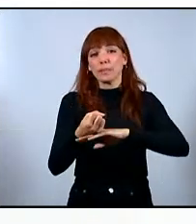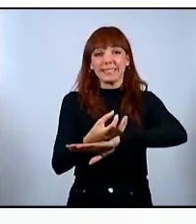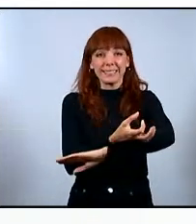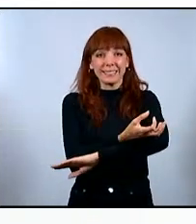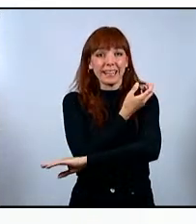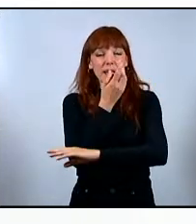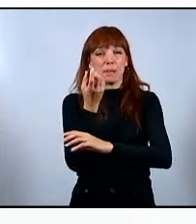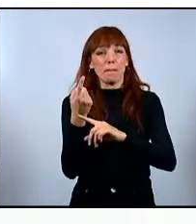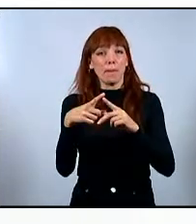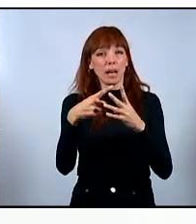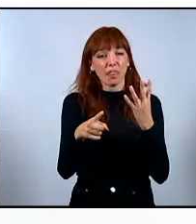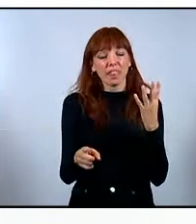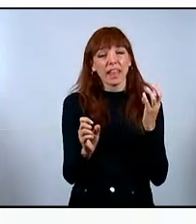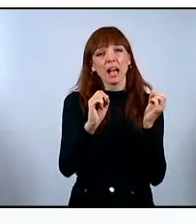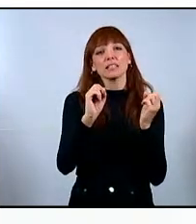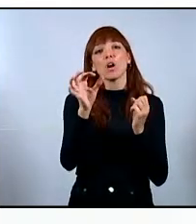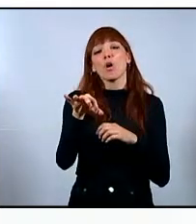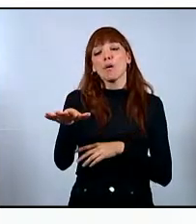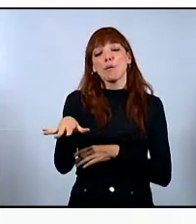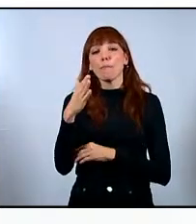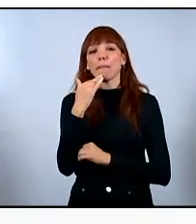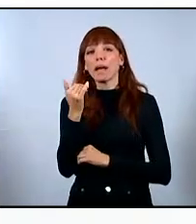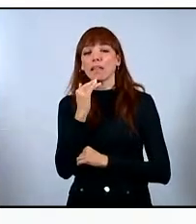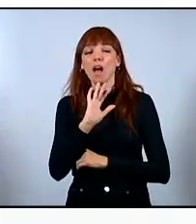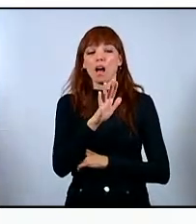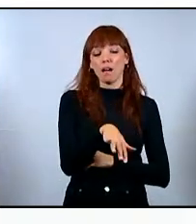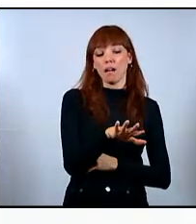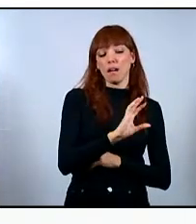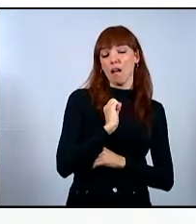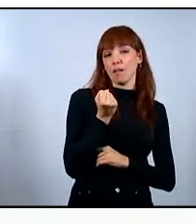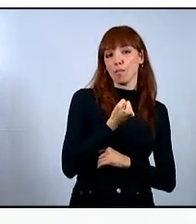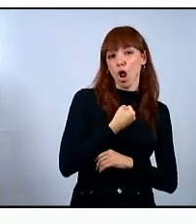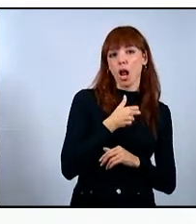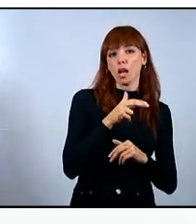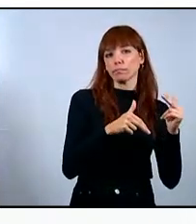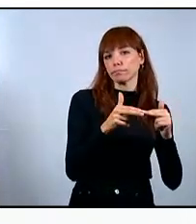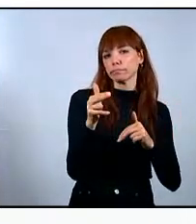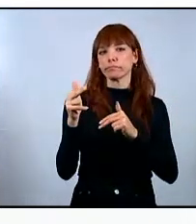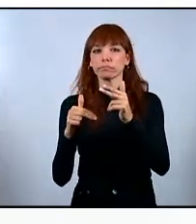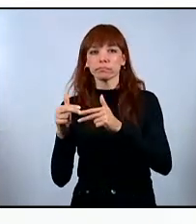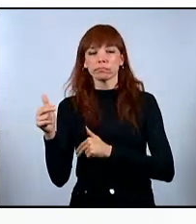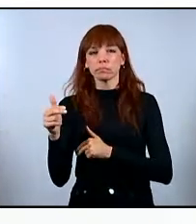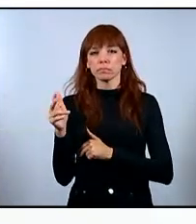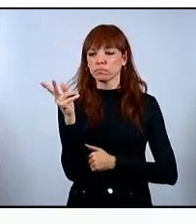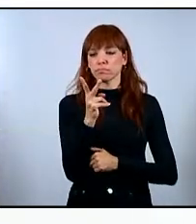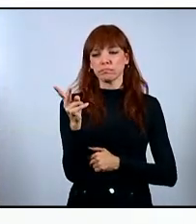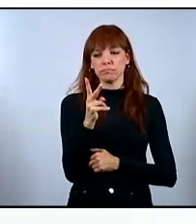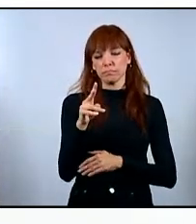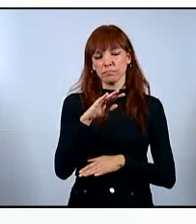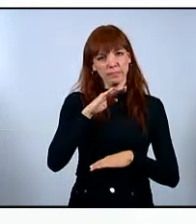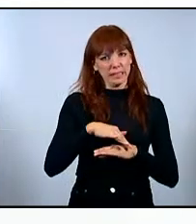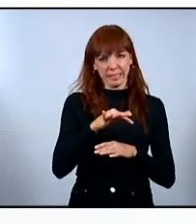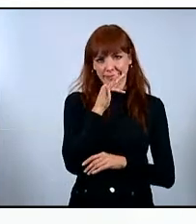áreas empresariales Espacio Mérida y Espacio Navalmoral y cuya consecución no estaba garantizada.